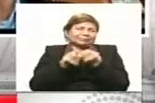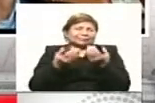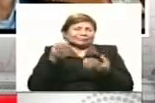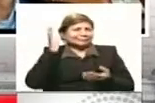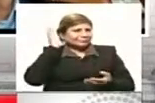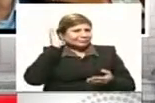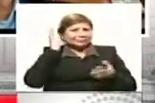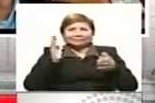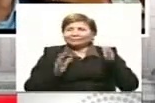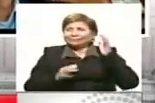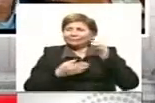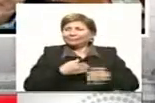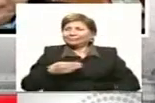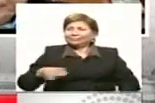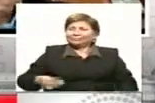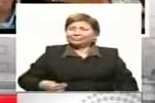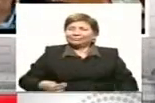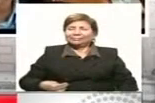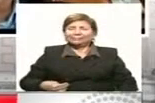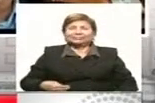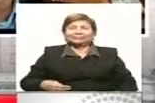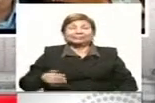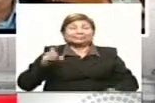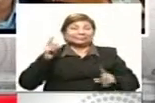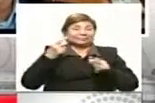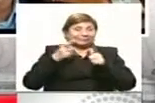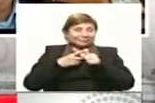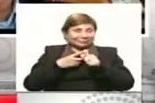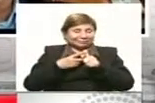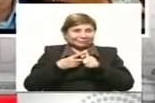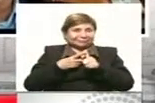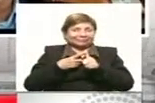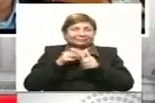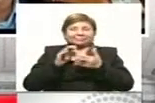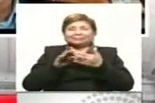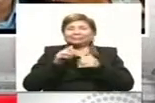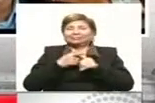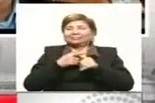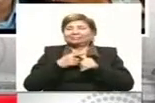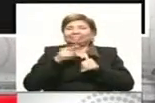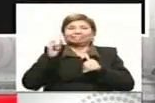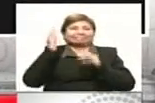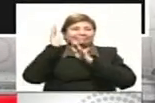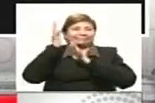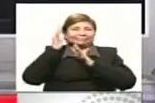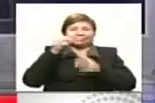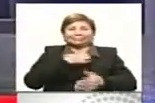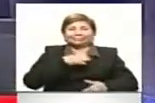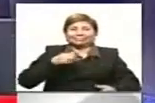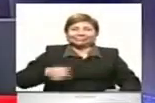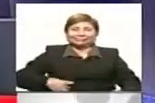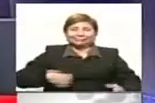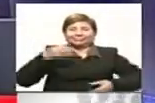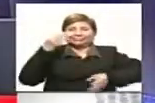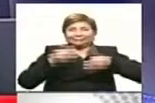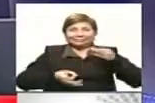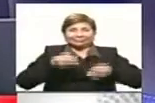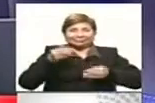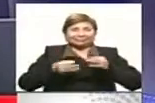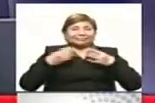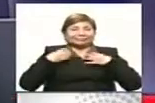al ministro, perdón, primero empezó escuchando la sustentación de la presidenta del Tribunal